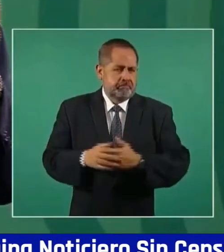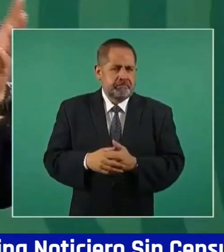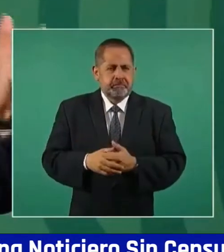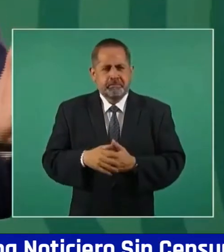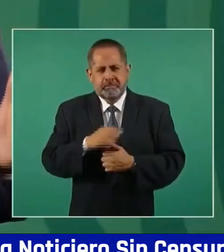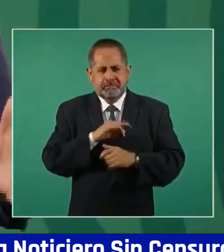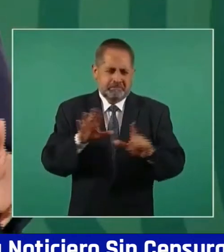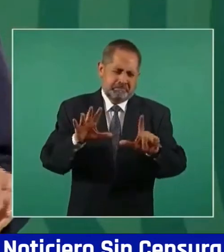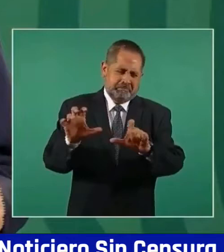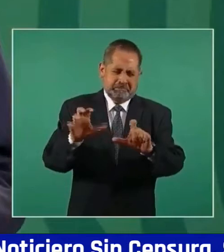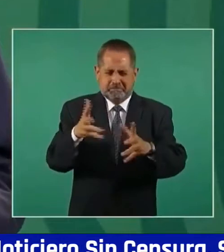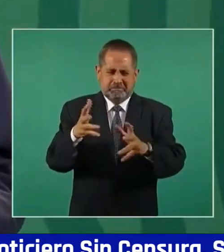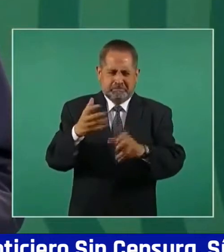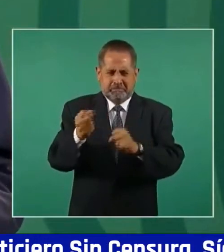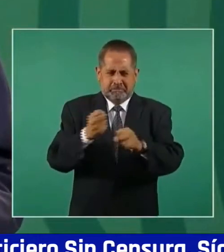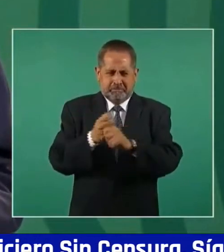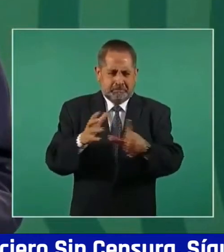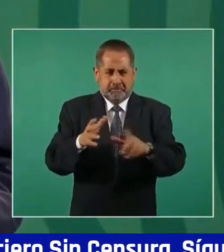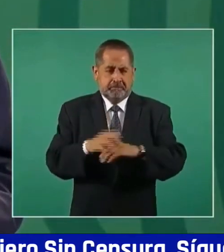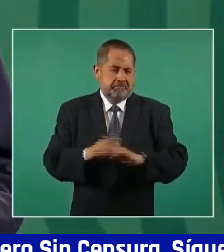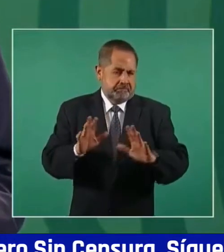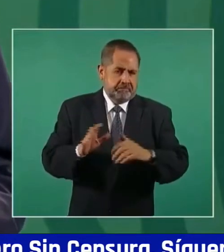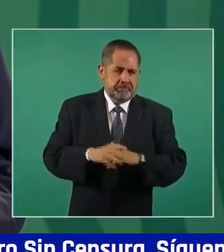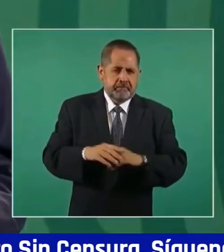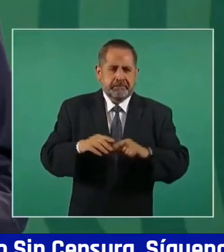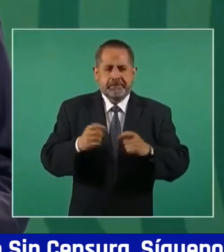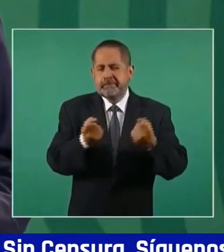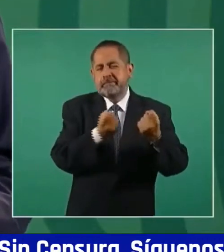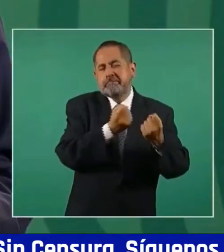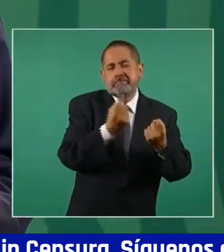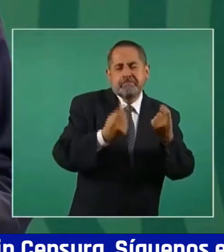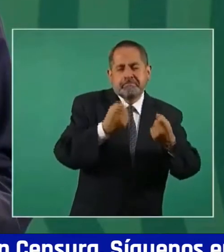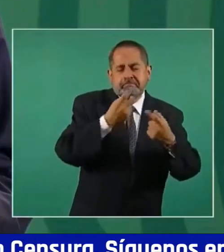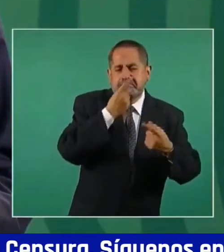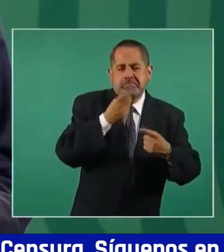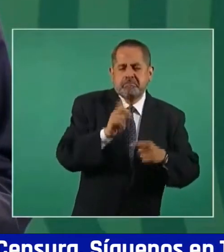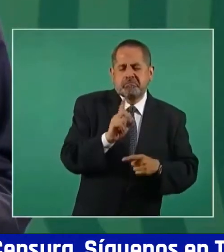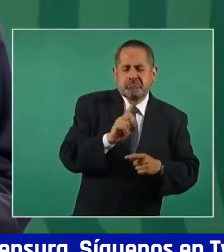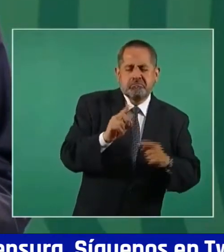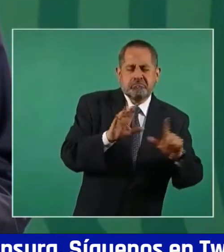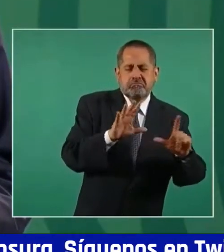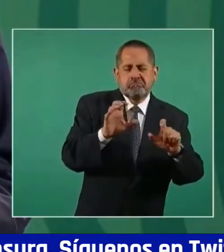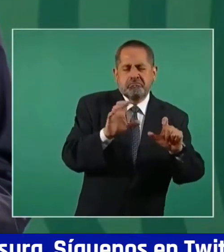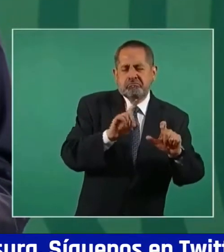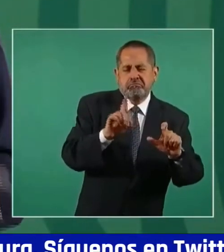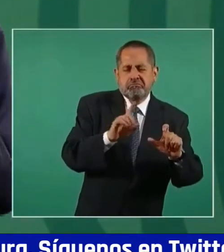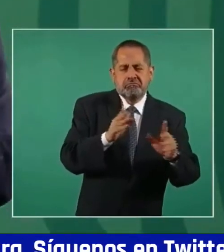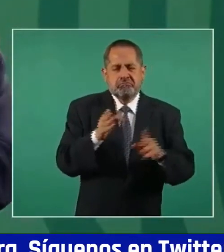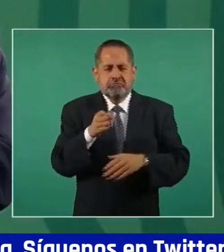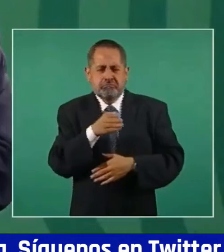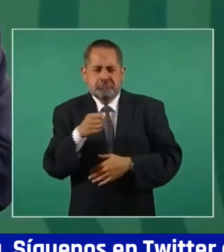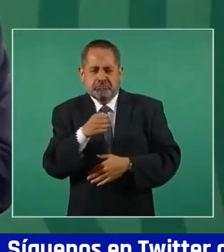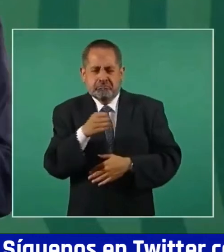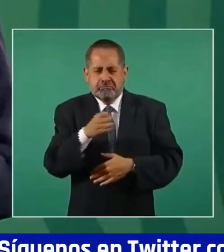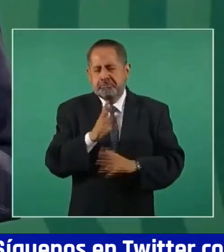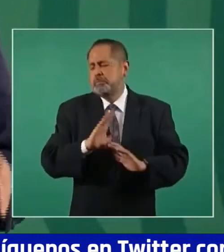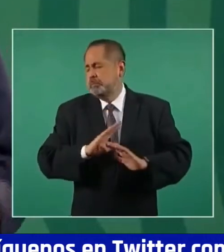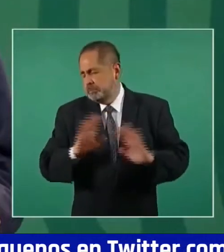alrededor de 700 años, porque hay polémica sobre el año